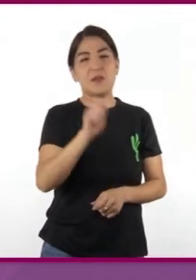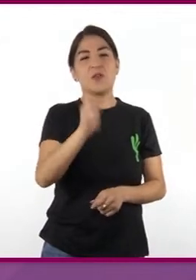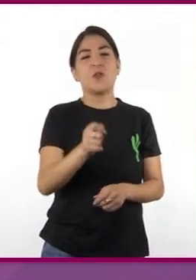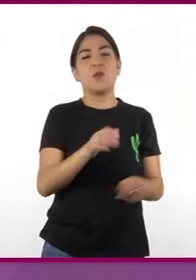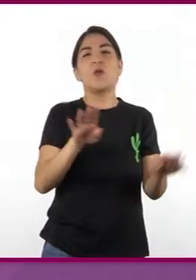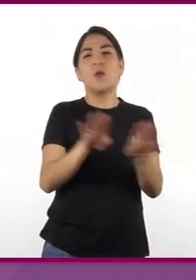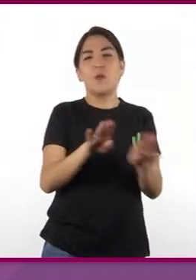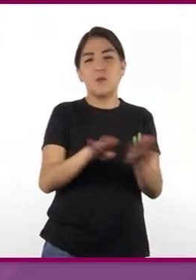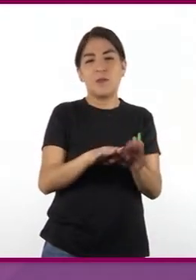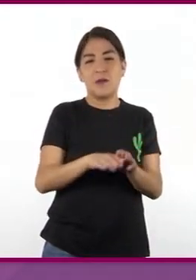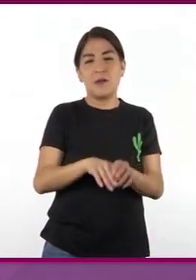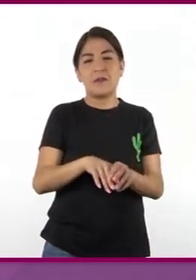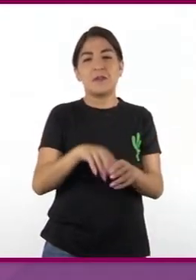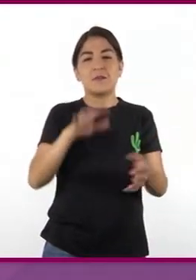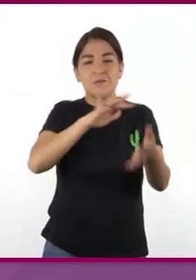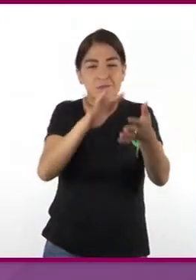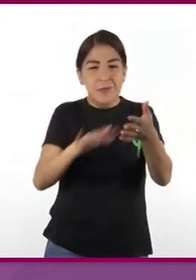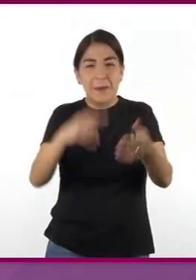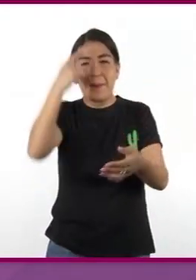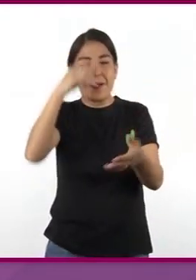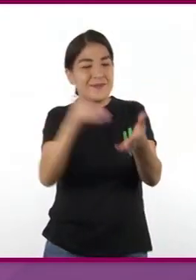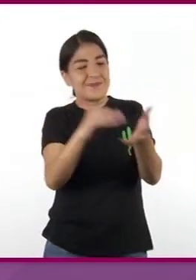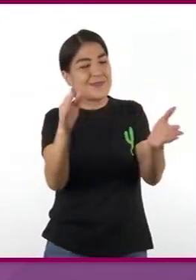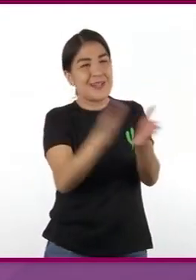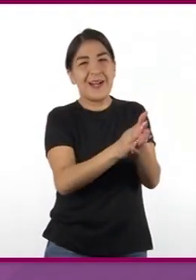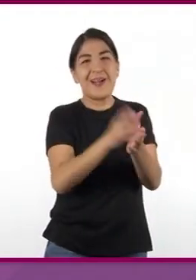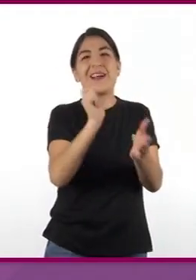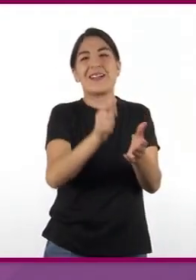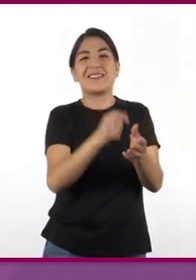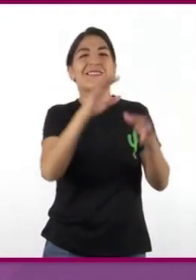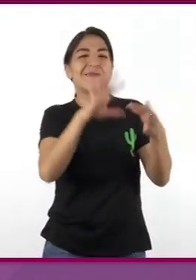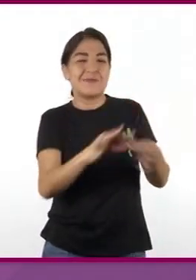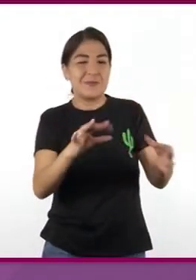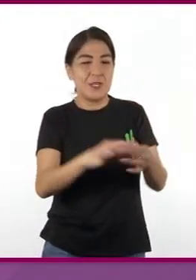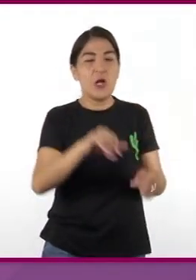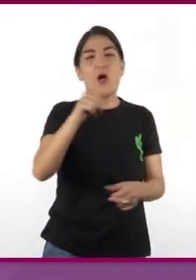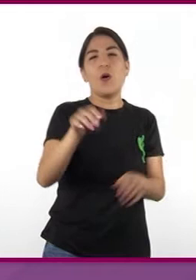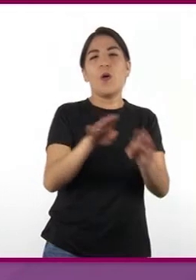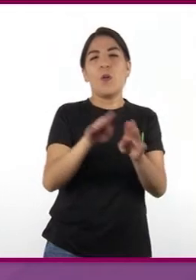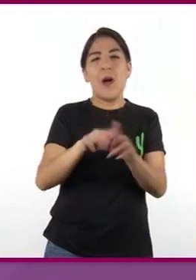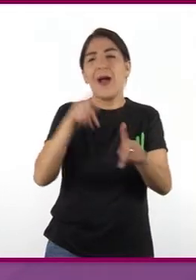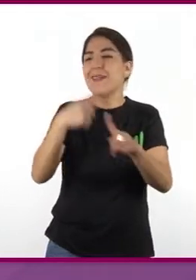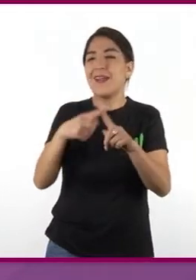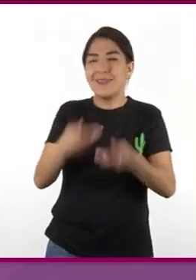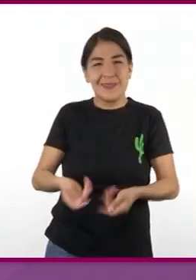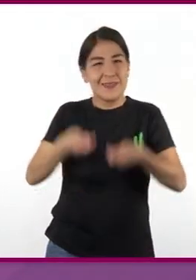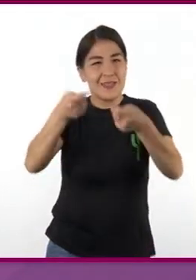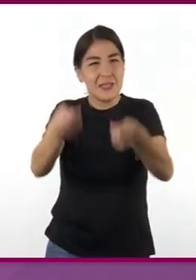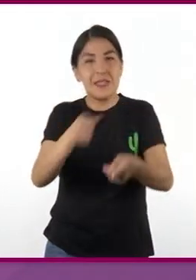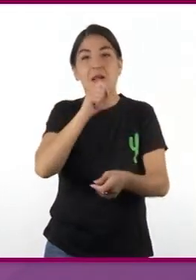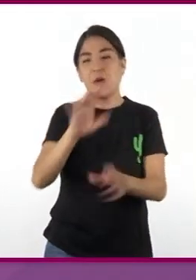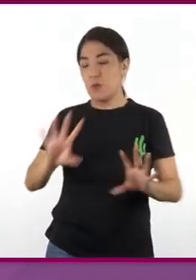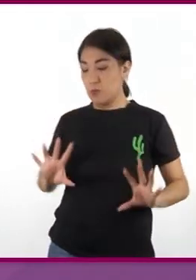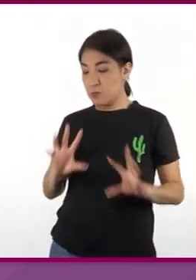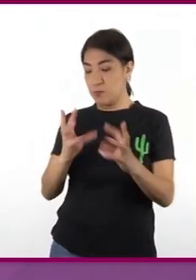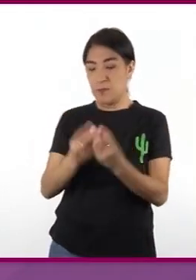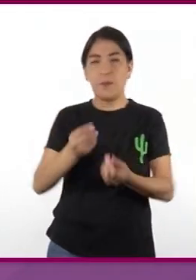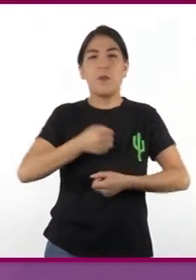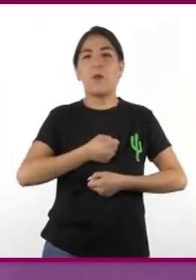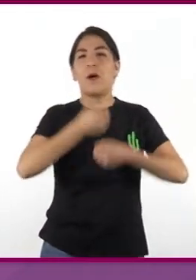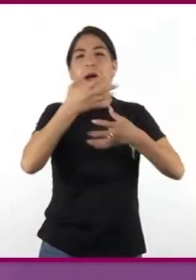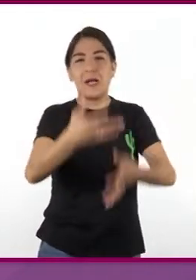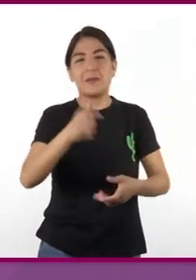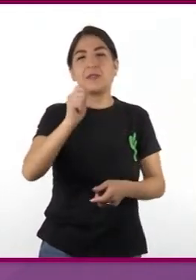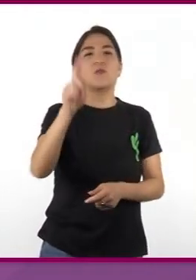ratas, una dedicatoria, un prólogo al lector y un conjunto de poemas que celebran el ingenio del autor